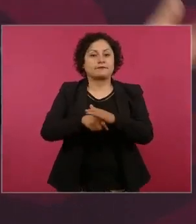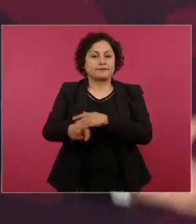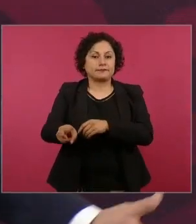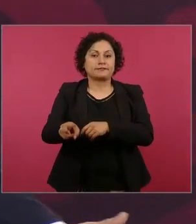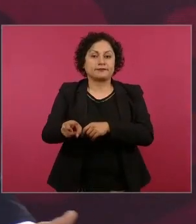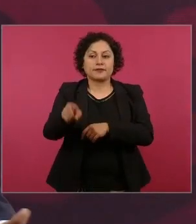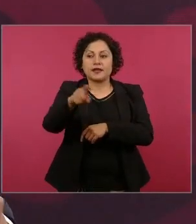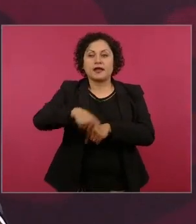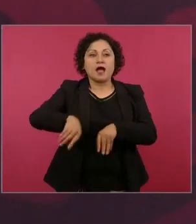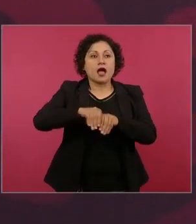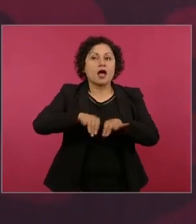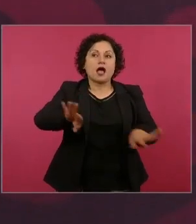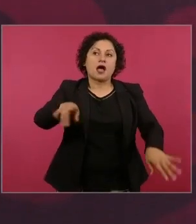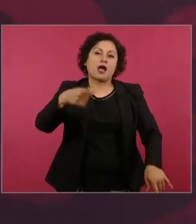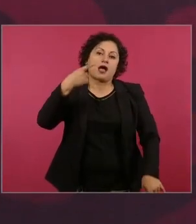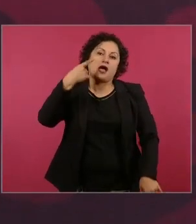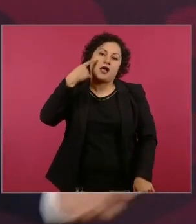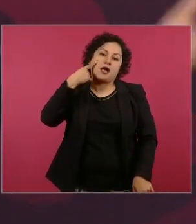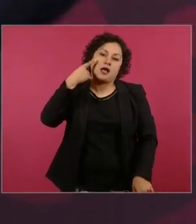nosotros queremos